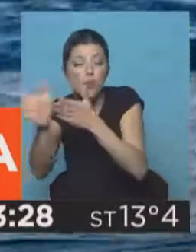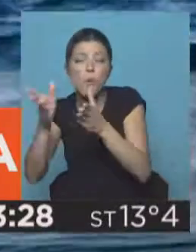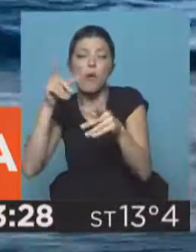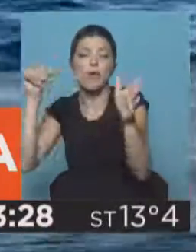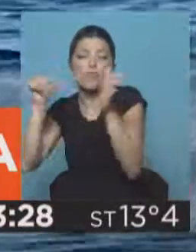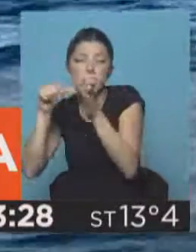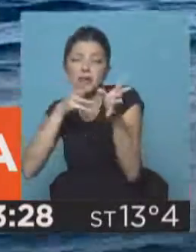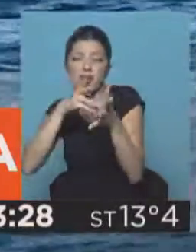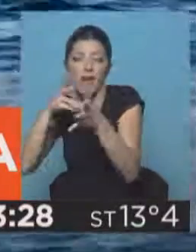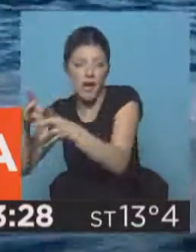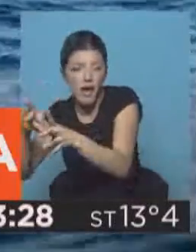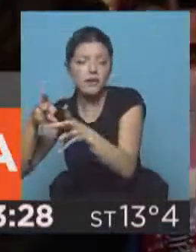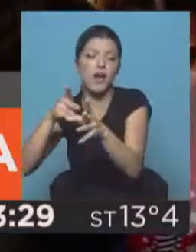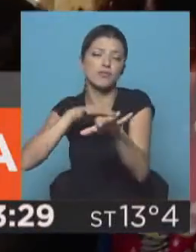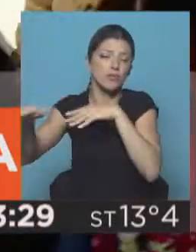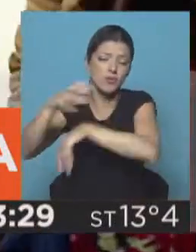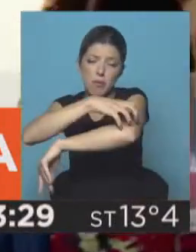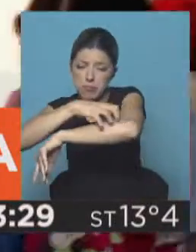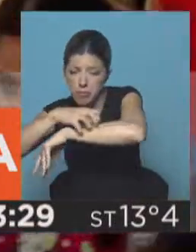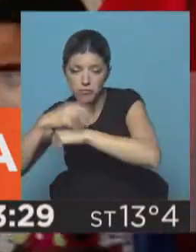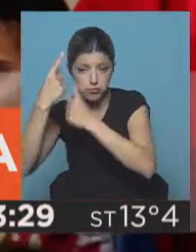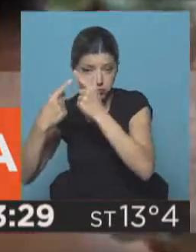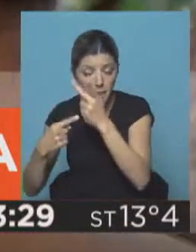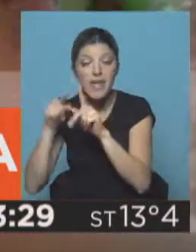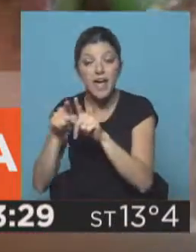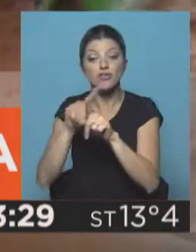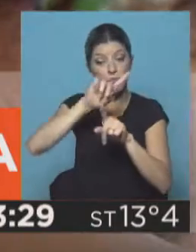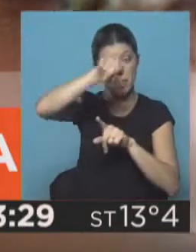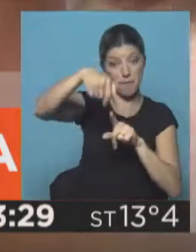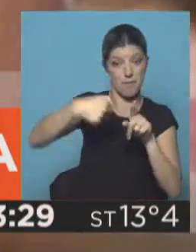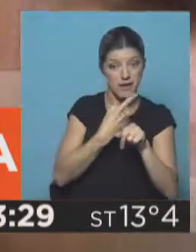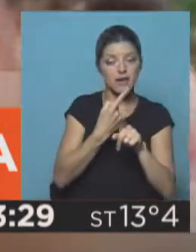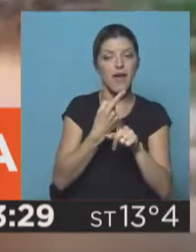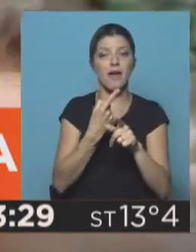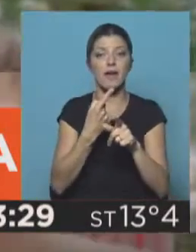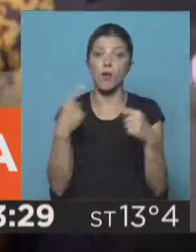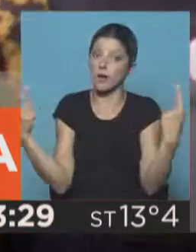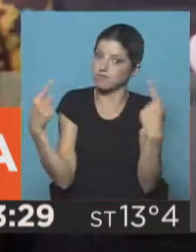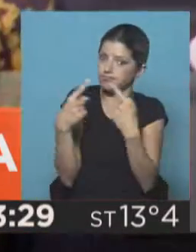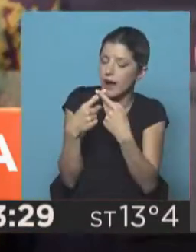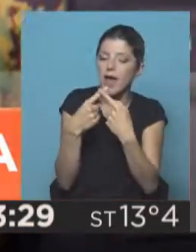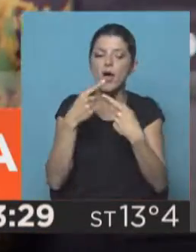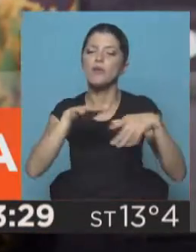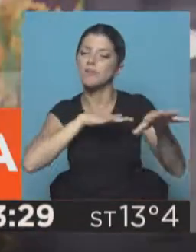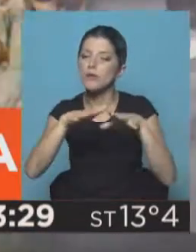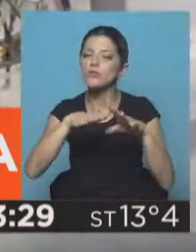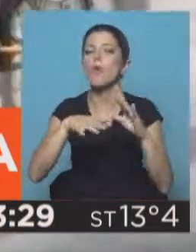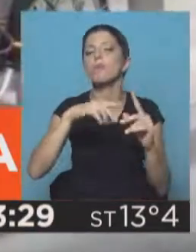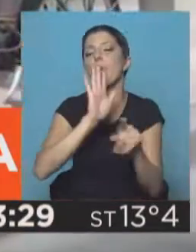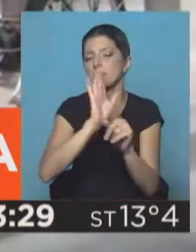violentos en varias partes del mundo puede también transformarse paradójicamente en una situación